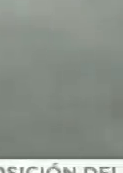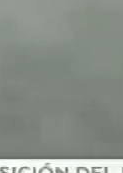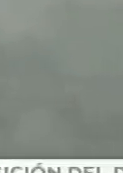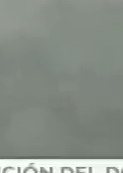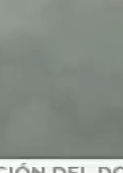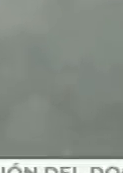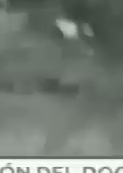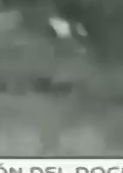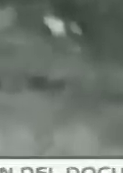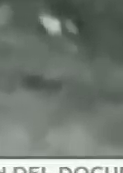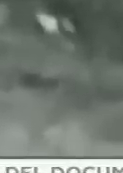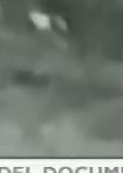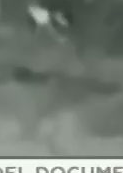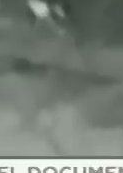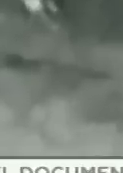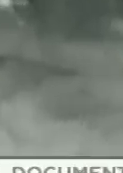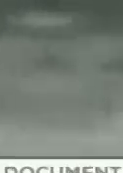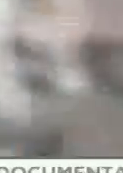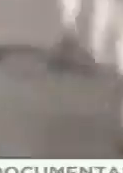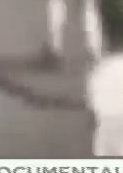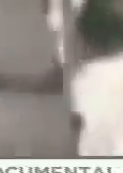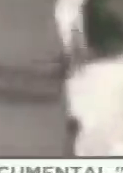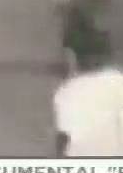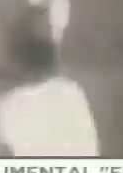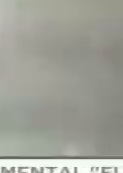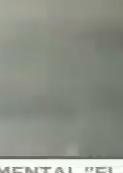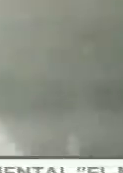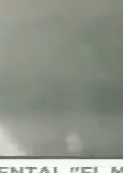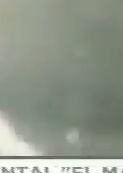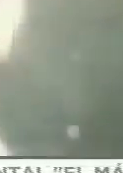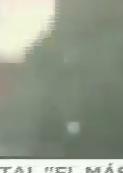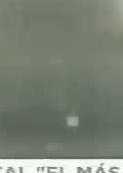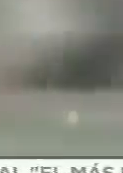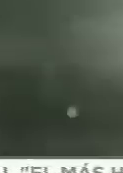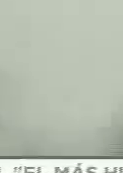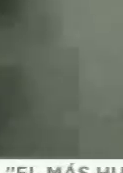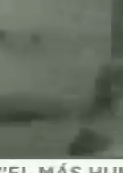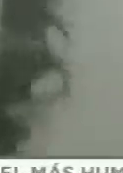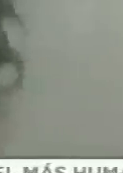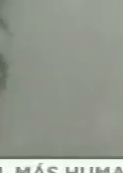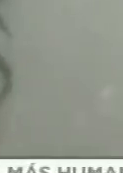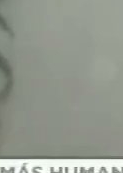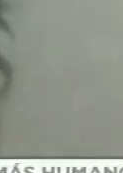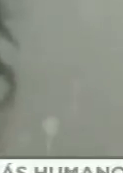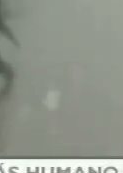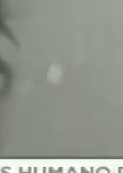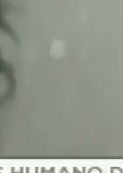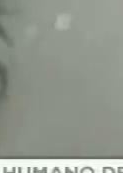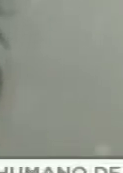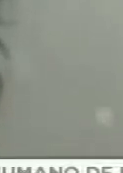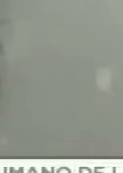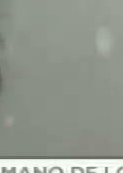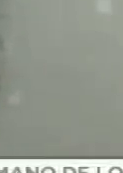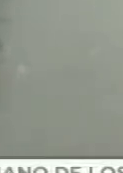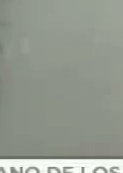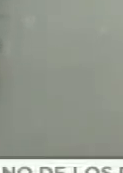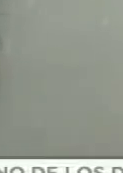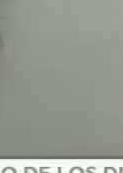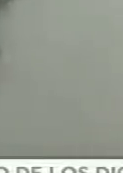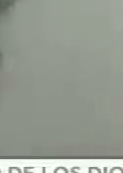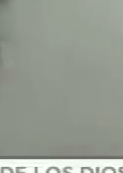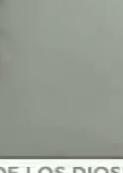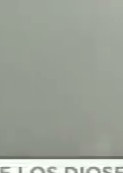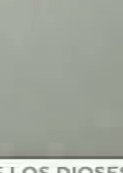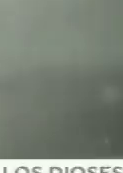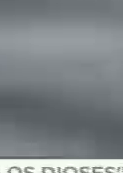los Pueblos. Aquí nacieron sueños y se vistieron de futuro. Mi primer sueño es jugar en el Mundial. Y